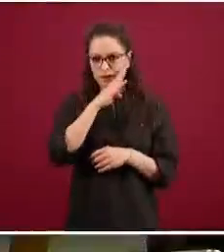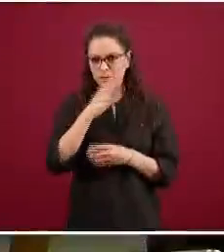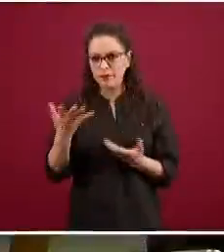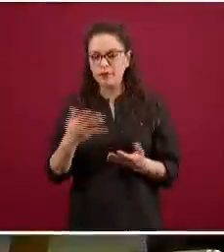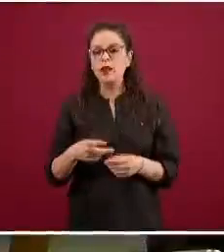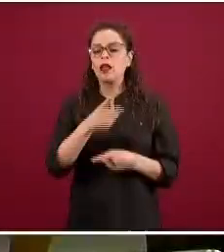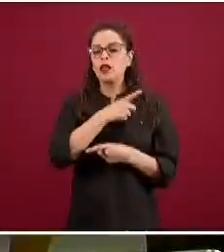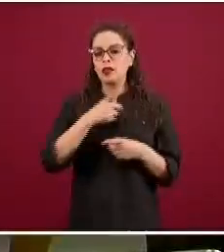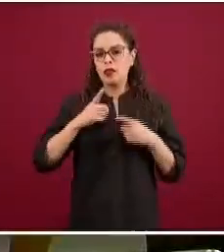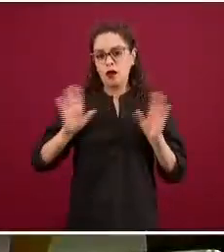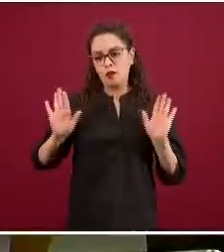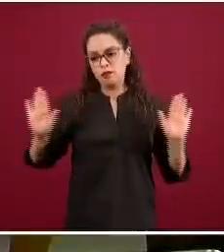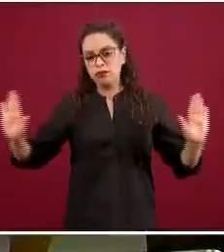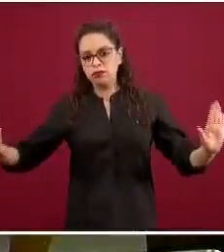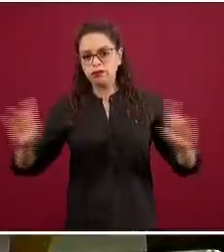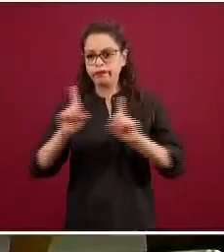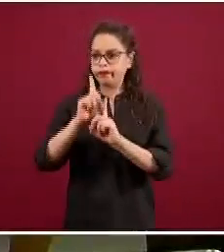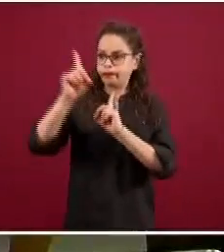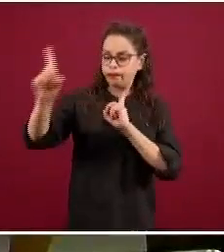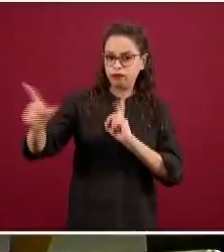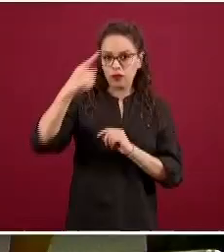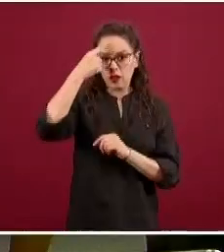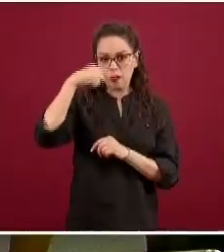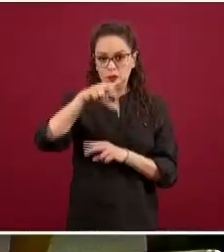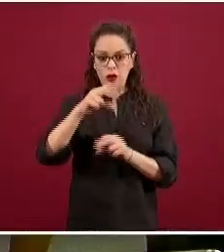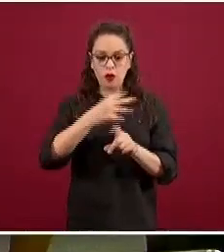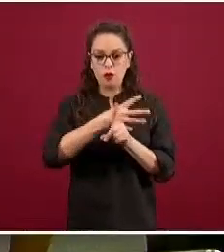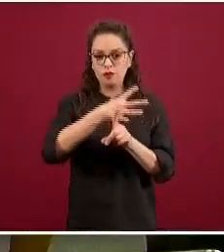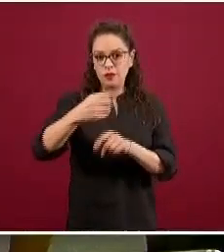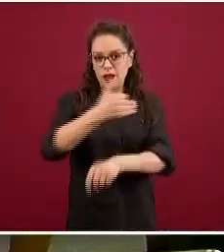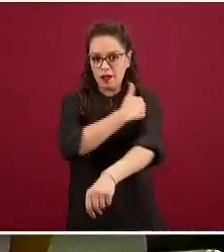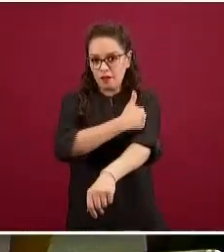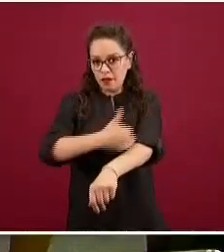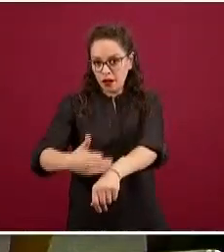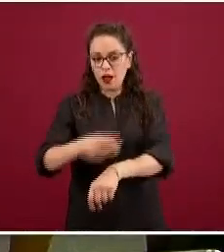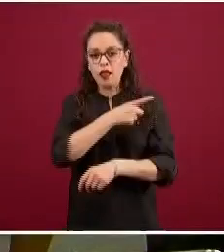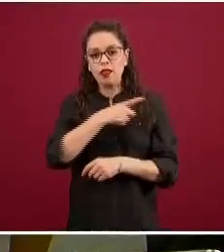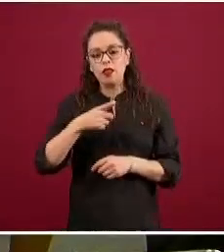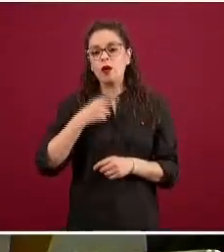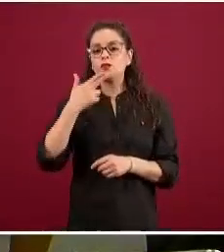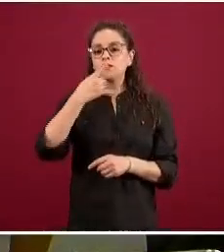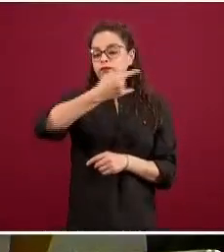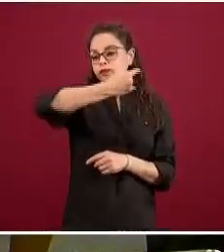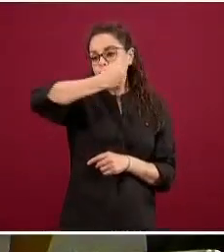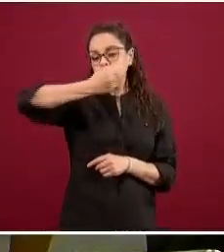sana distancia, usando un cubrebocas y no salga, quédese en casa.